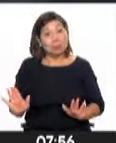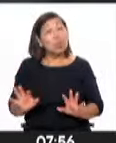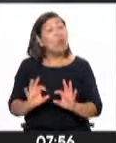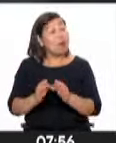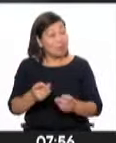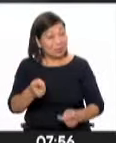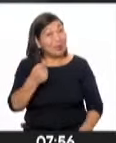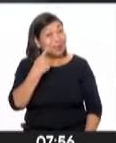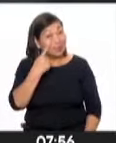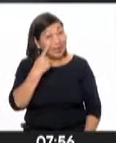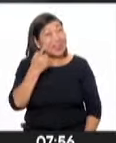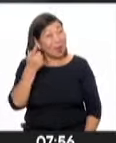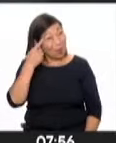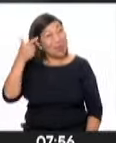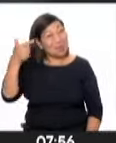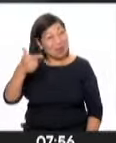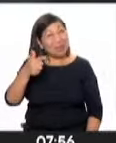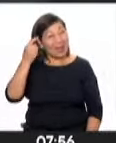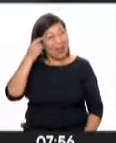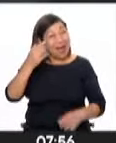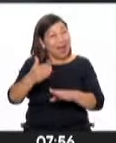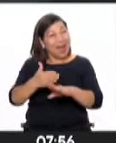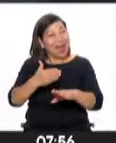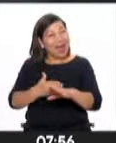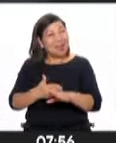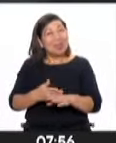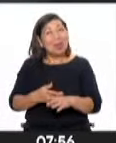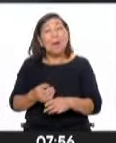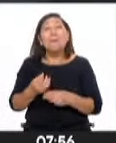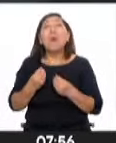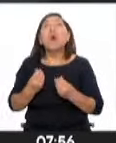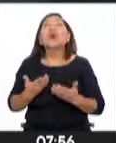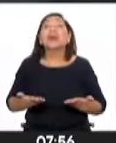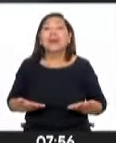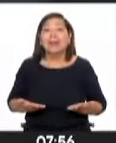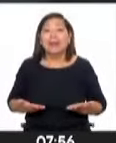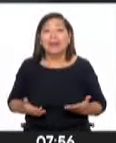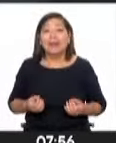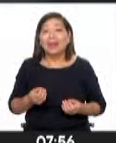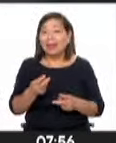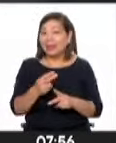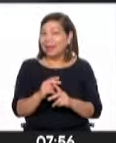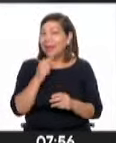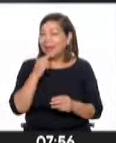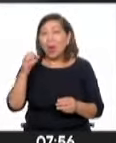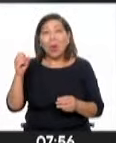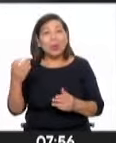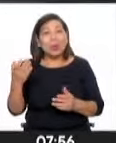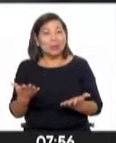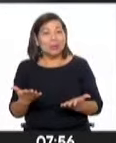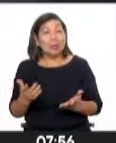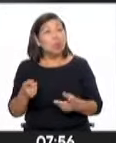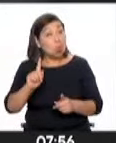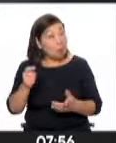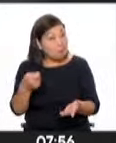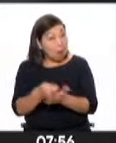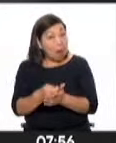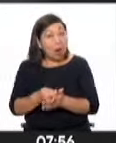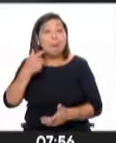Hemos visto casos de asesinatos, de hace un tiempo de que le pasaban a los clientes toques eléctricos cuando no les pagaban.